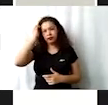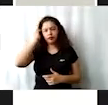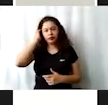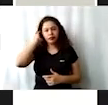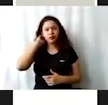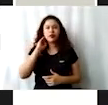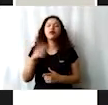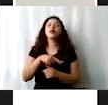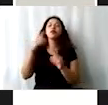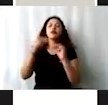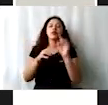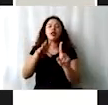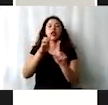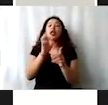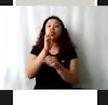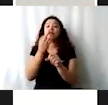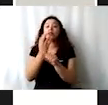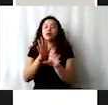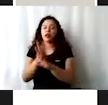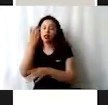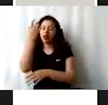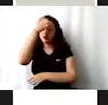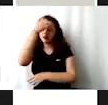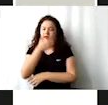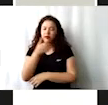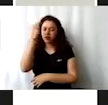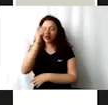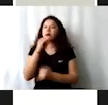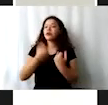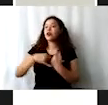alcances o responsabilidades, ¿no? También Claro. le pedí lo que fue a mi jefe